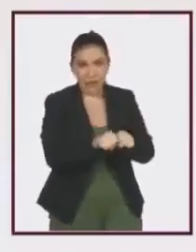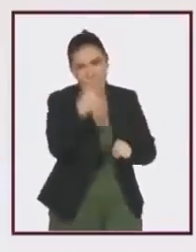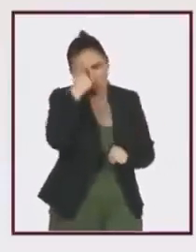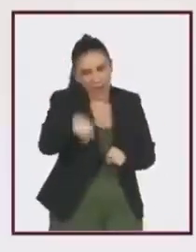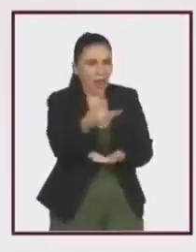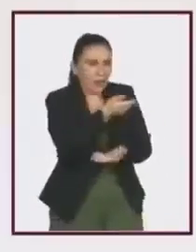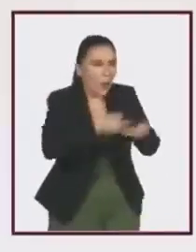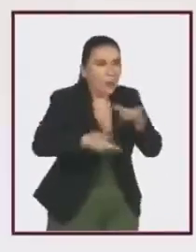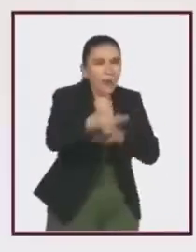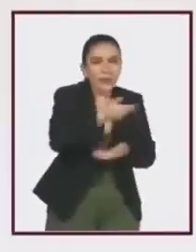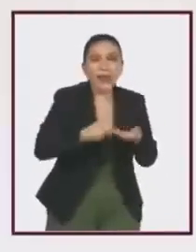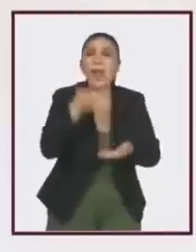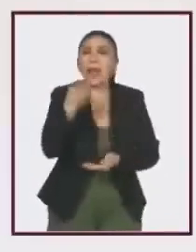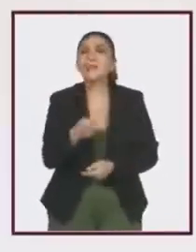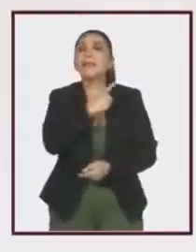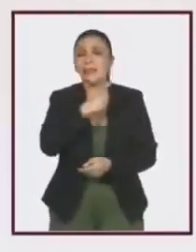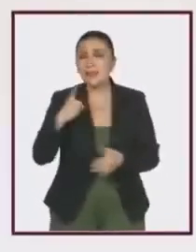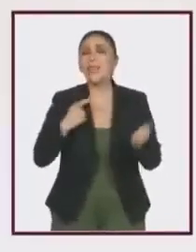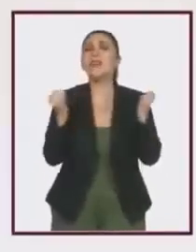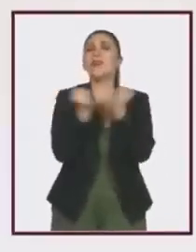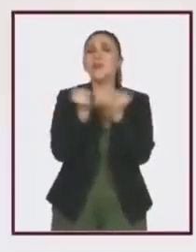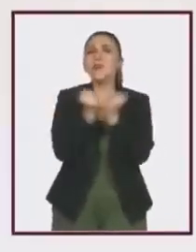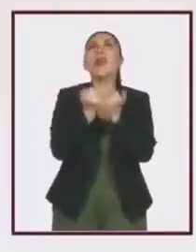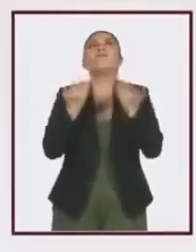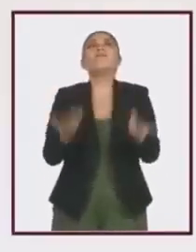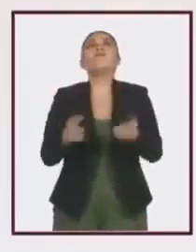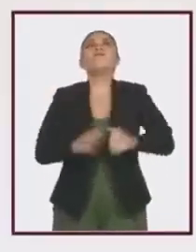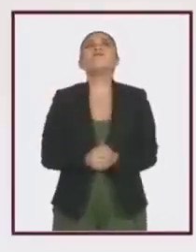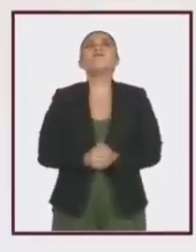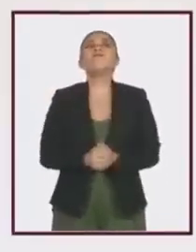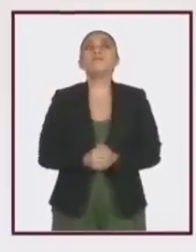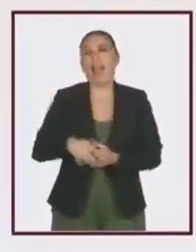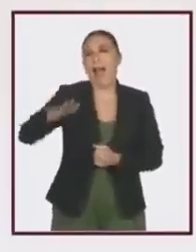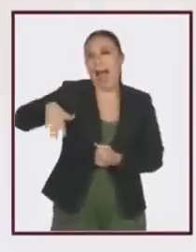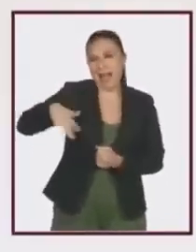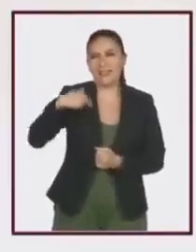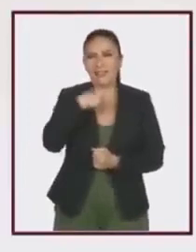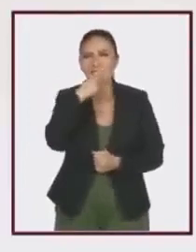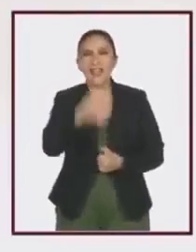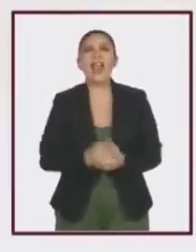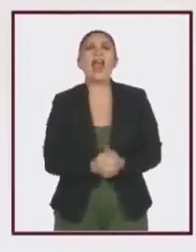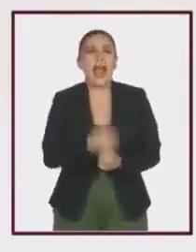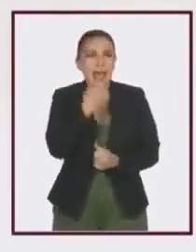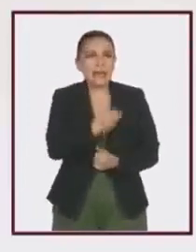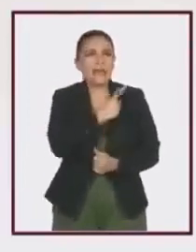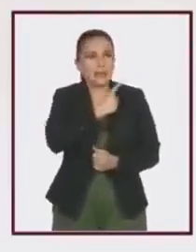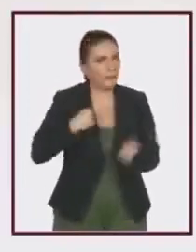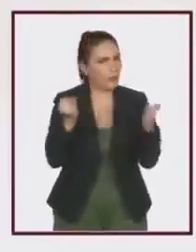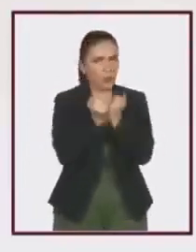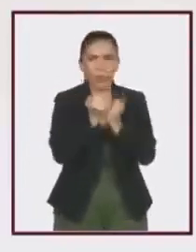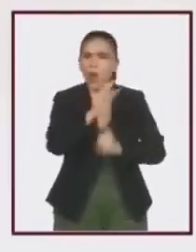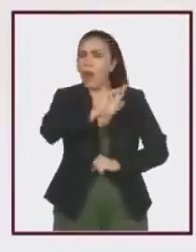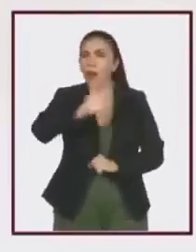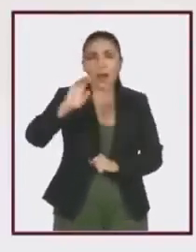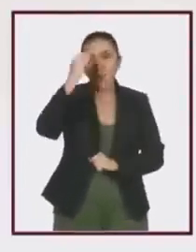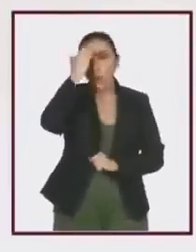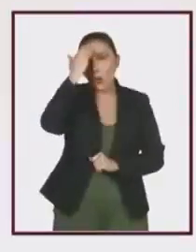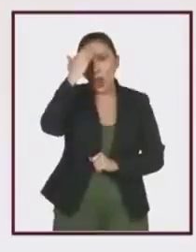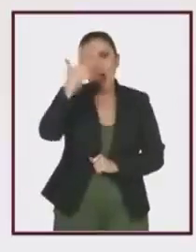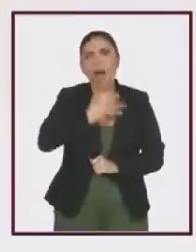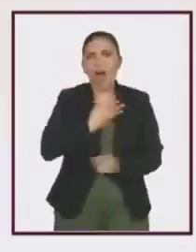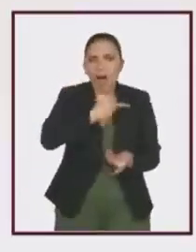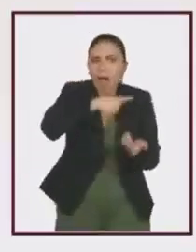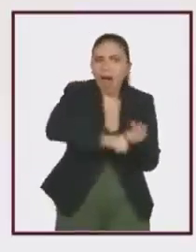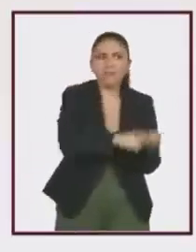aulas debe de también, como ya lo señalé, reconocer esta